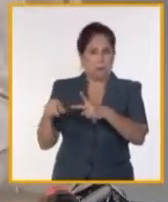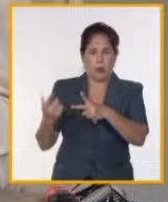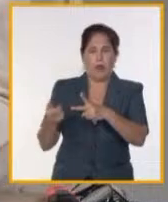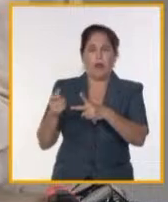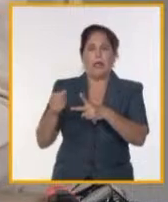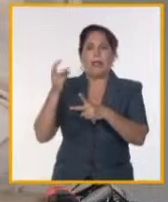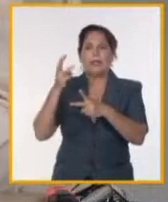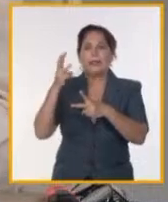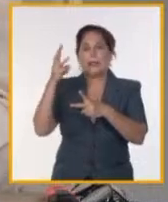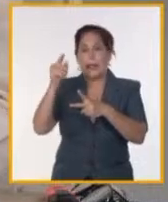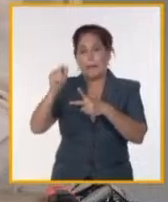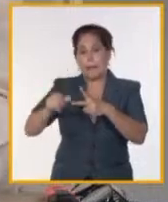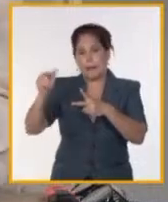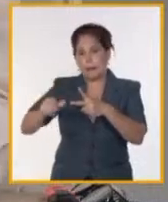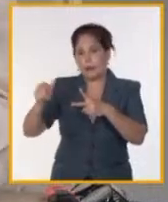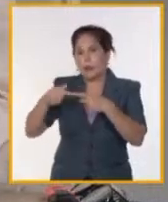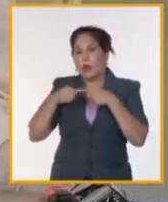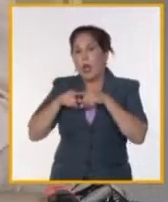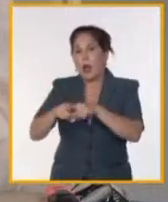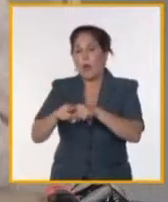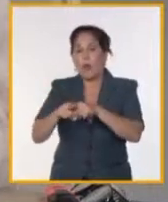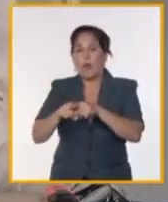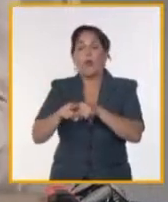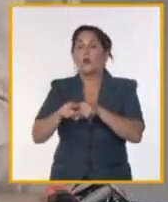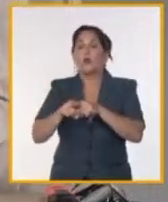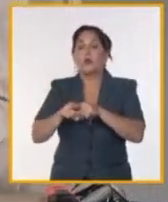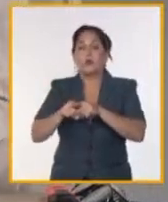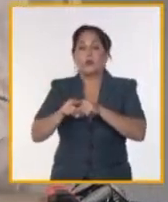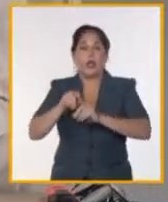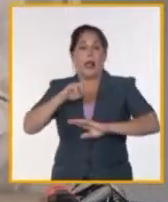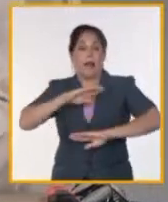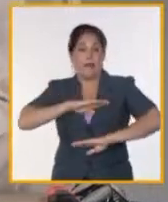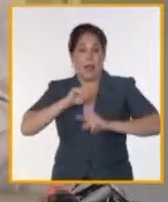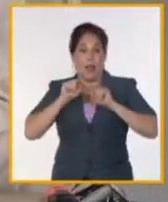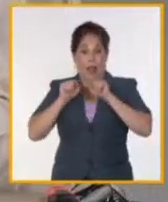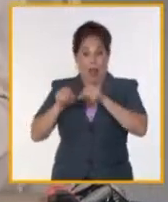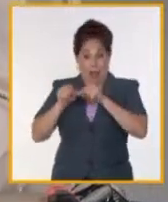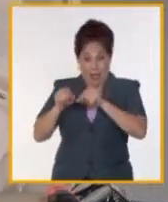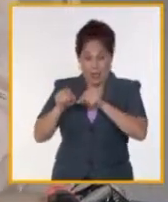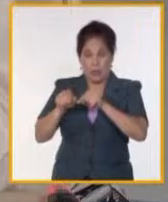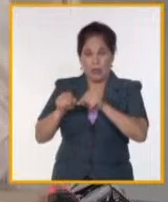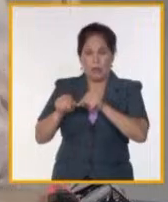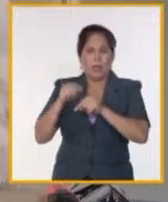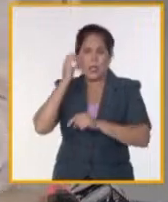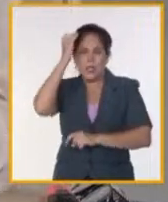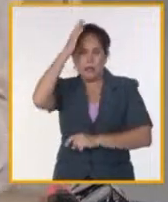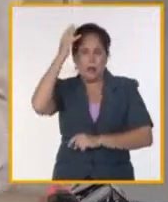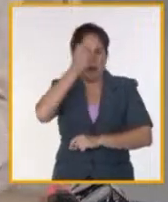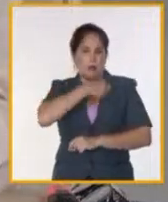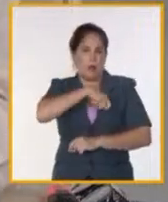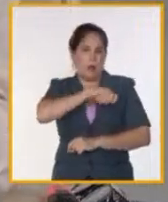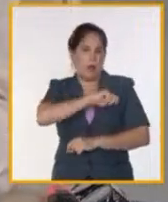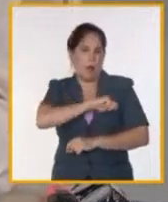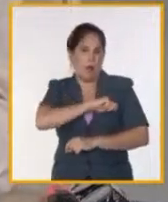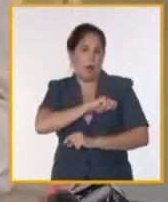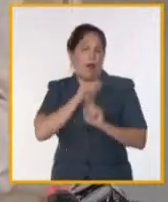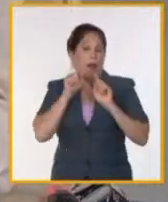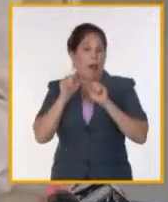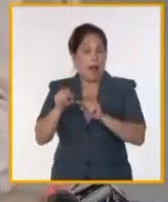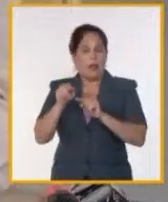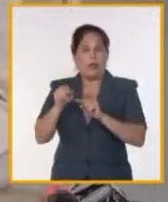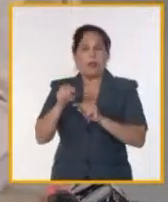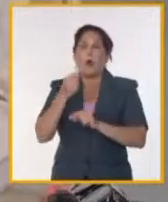tres personas que aparecen junto con la Virgen de la Caridad en el cobre, en el imaginario popular de la Caridad del Cobre, hay un